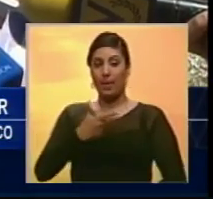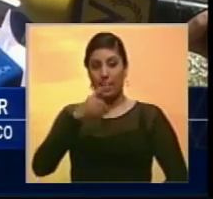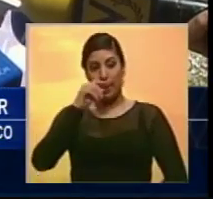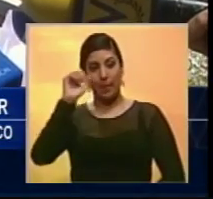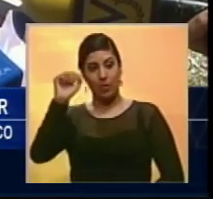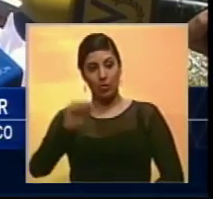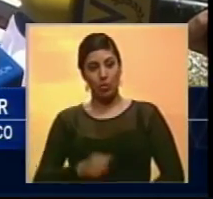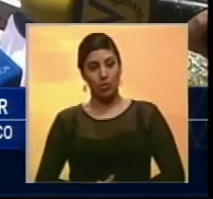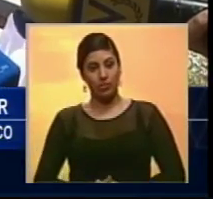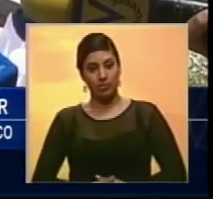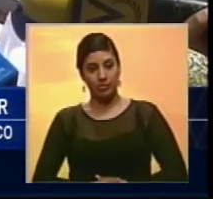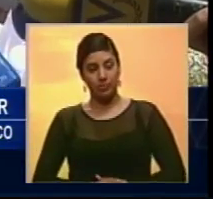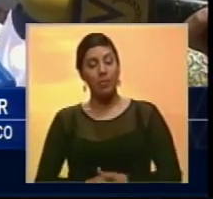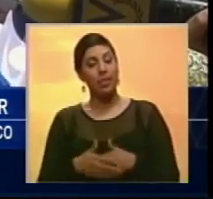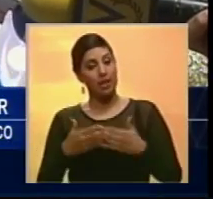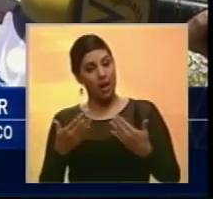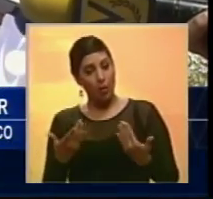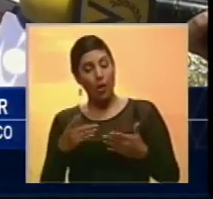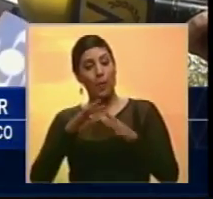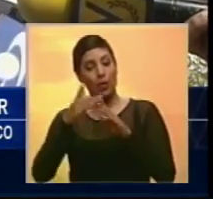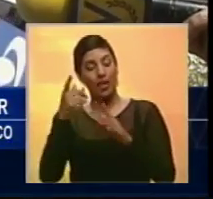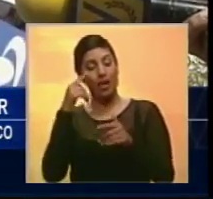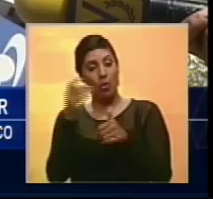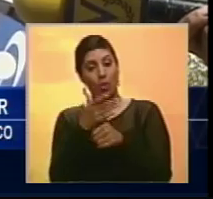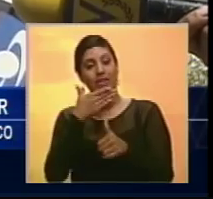presidente de la República, Nicolás Maduro, a fin de